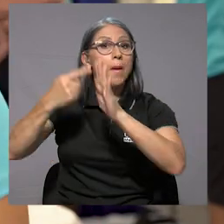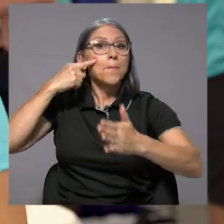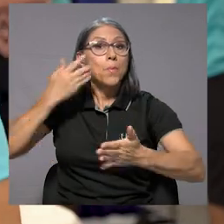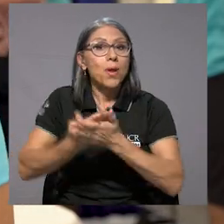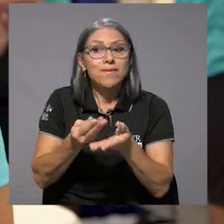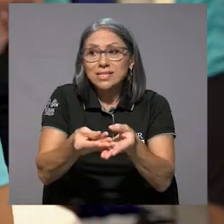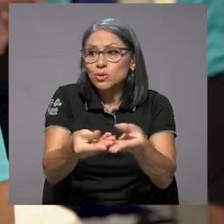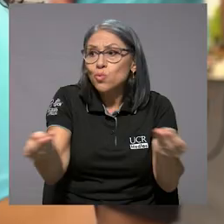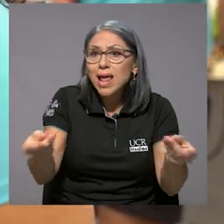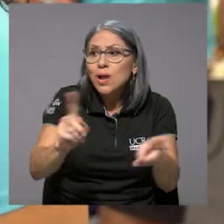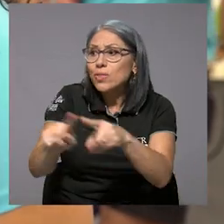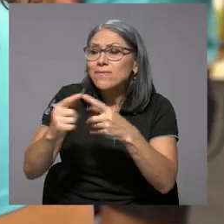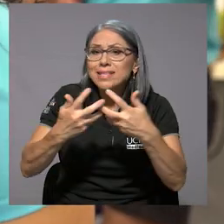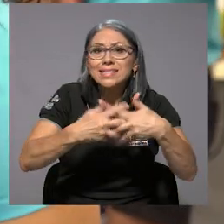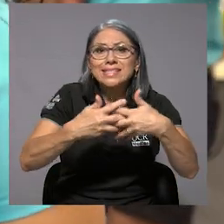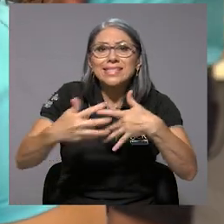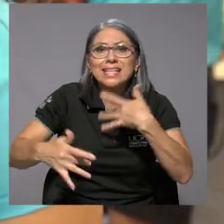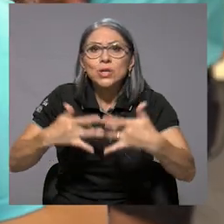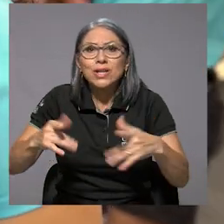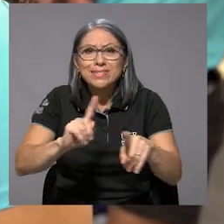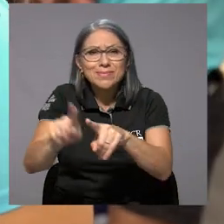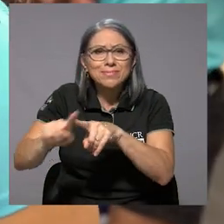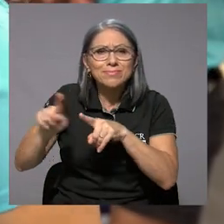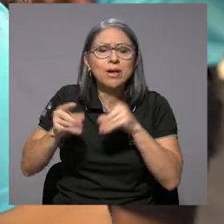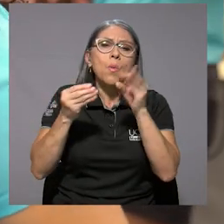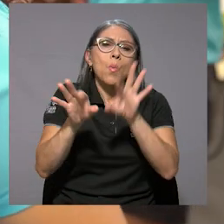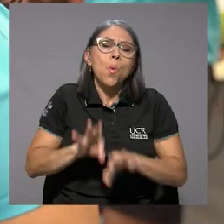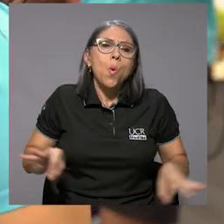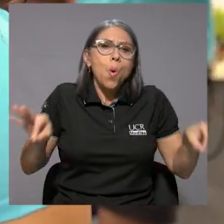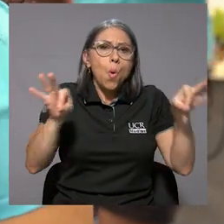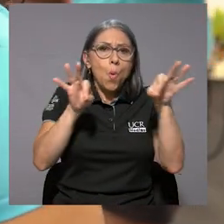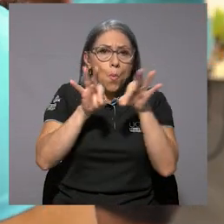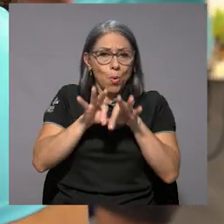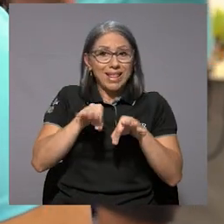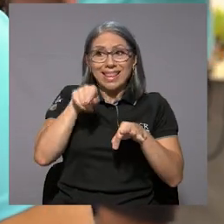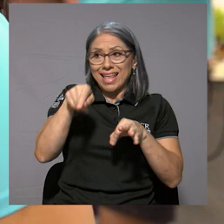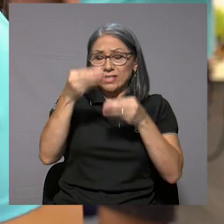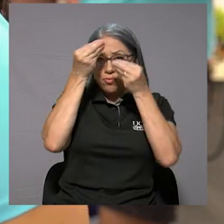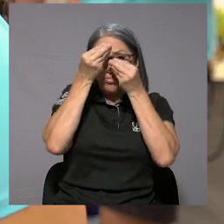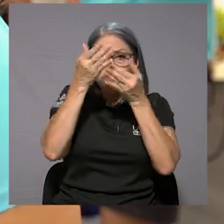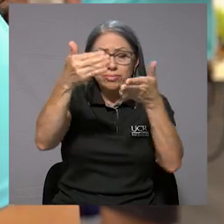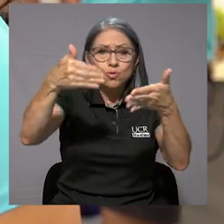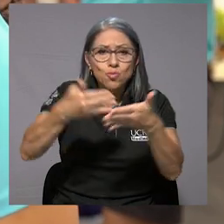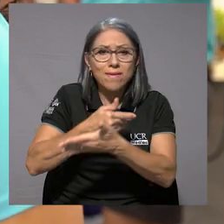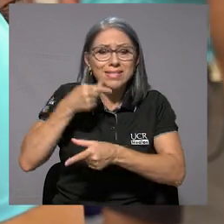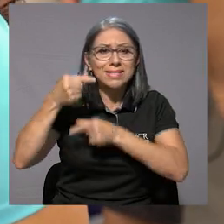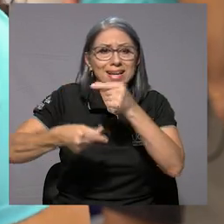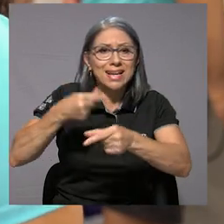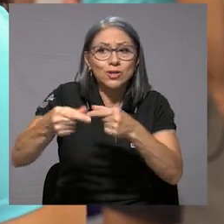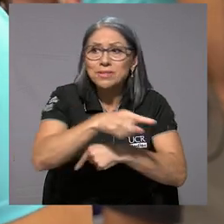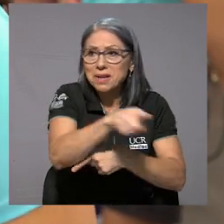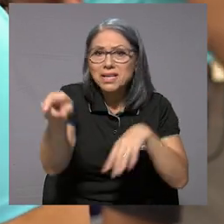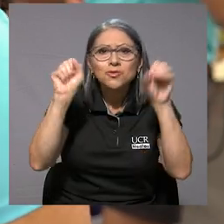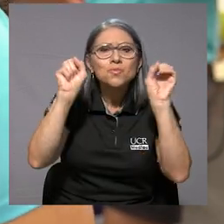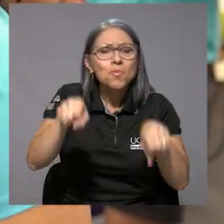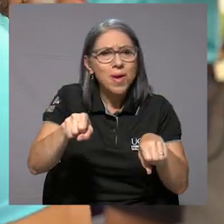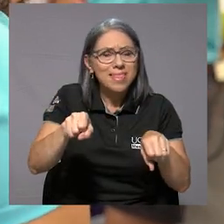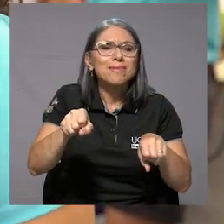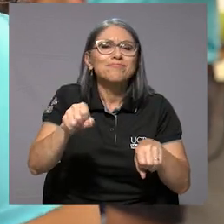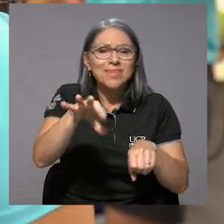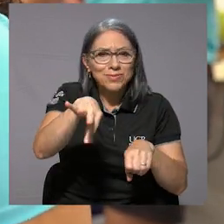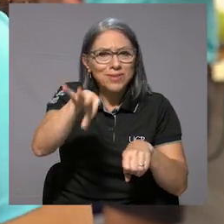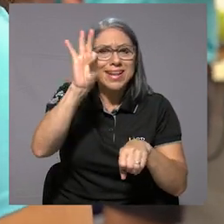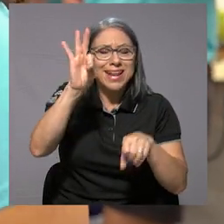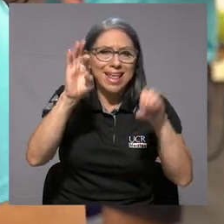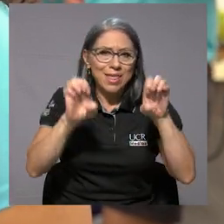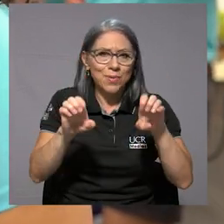de los sensores y demás. Entonces me parece que es sumamente valioso transmitirle esto a las nuevas generaciones para que puedan optar por una educación pública